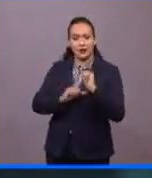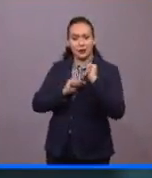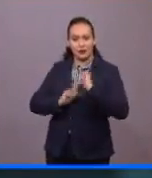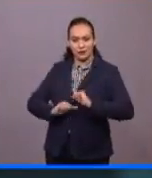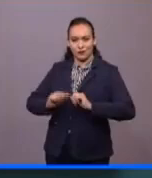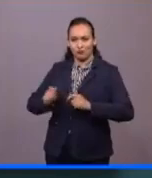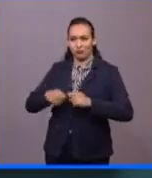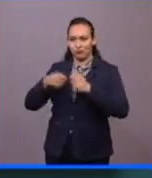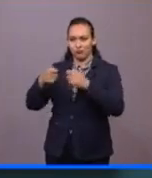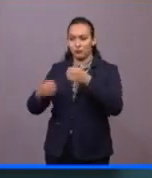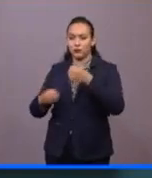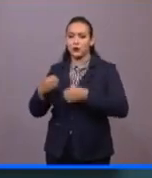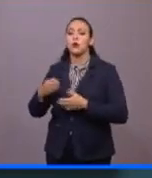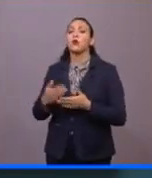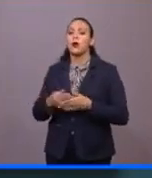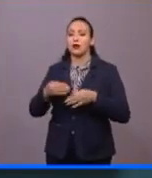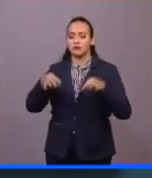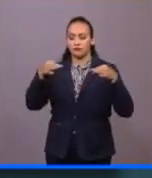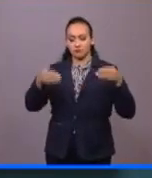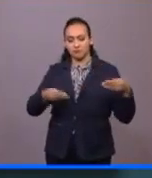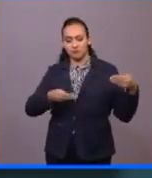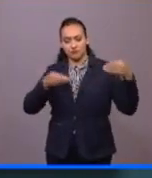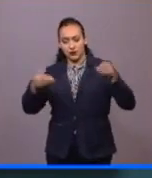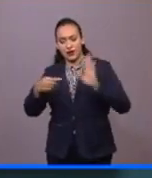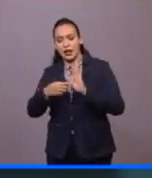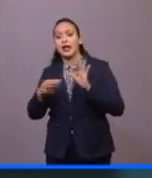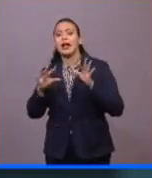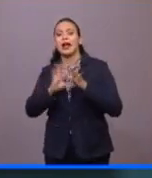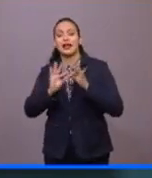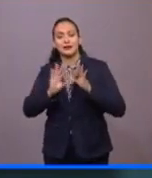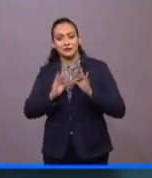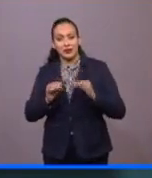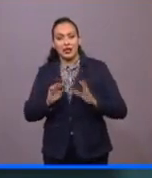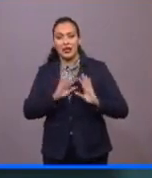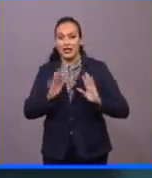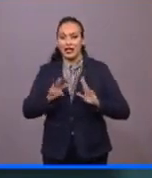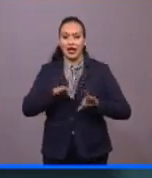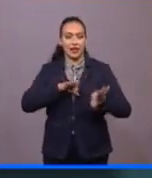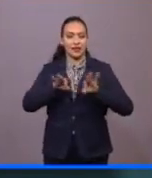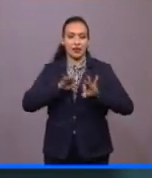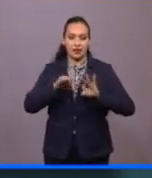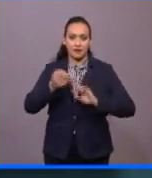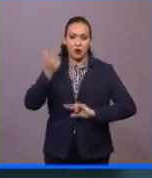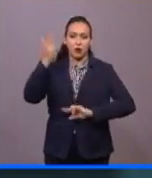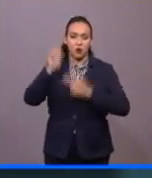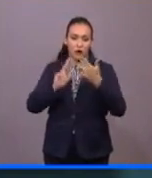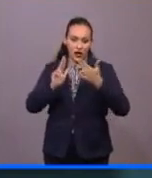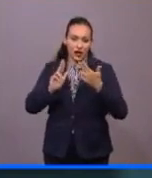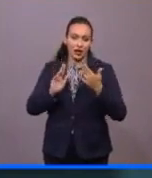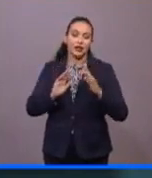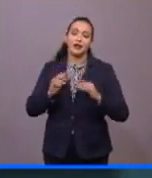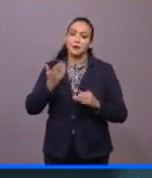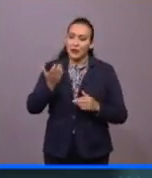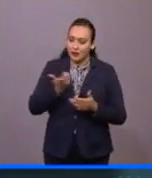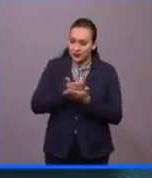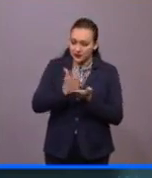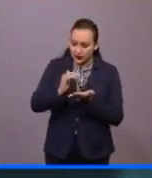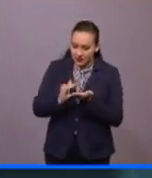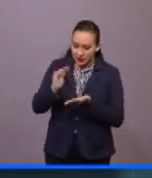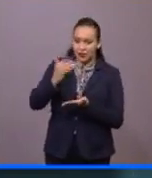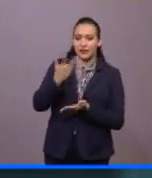autoridades jurisdiccionales el pliego petitorio con el que buscan dar fin al paro de labores, en el que piden un aumento salarial